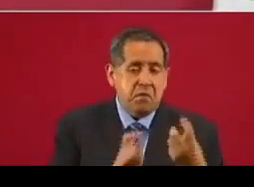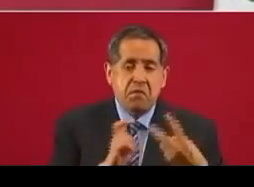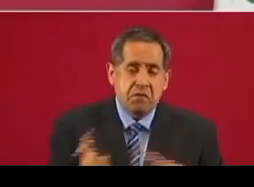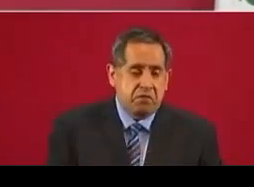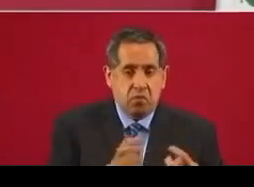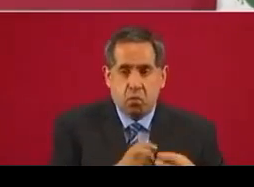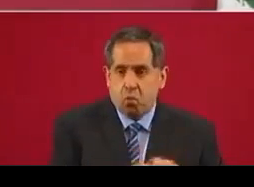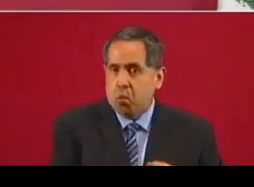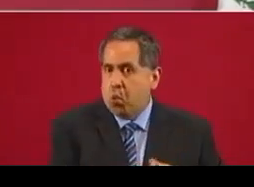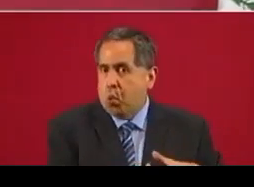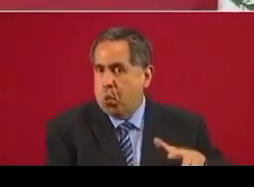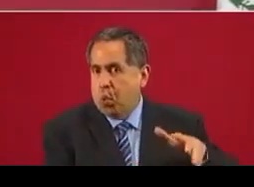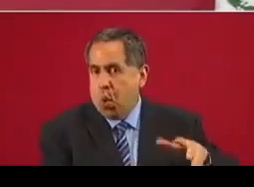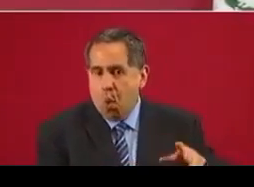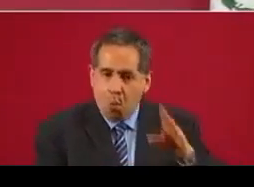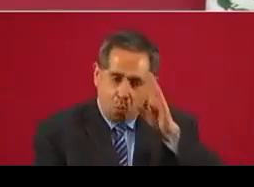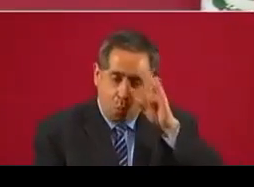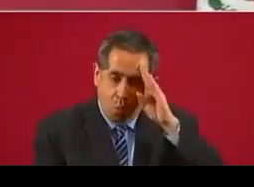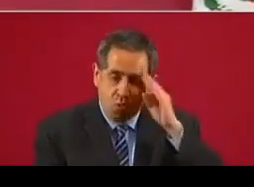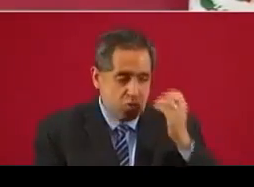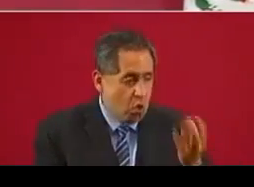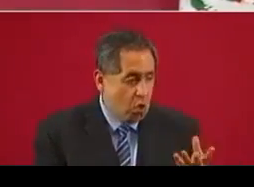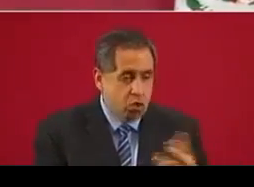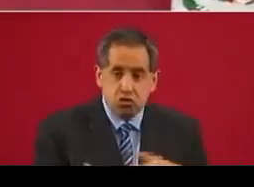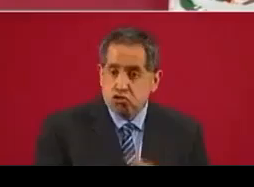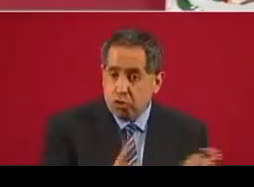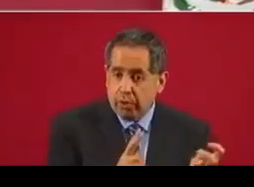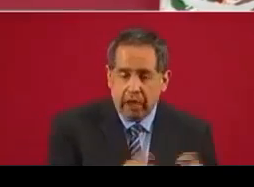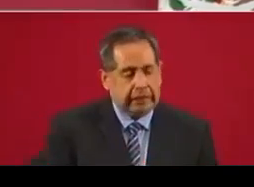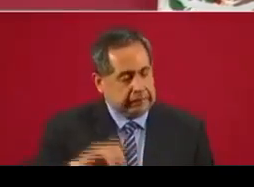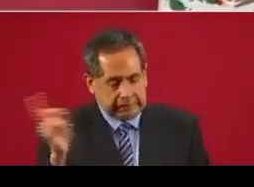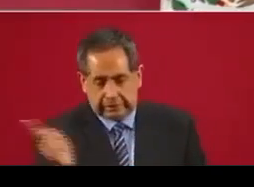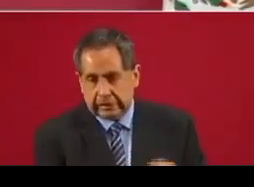lo que se sustrajo